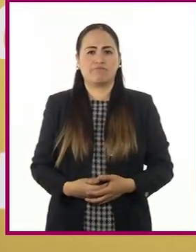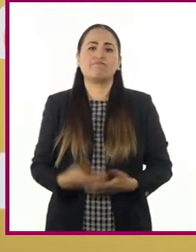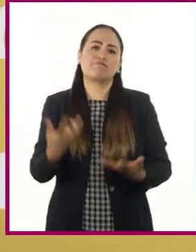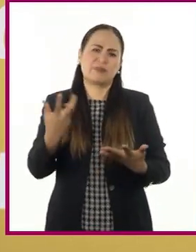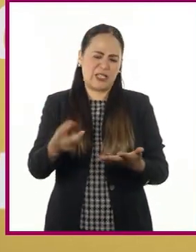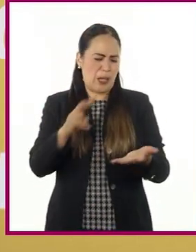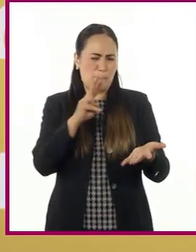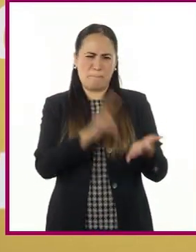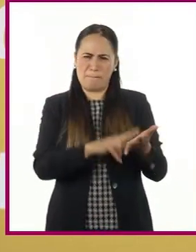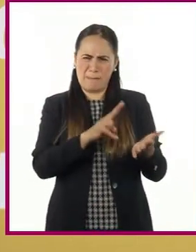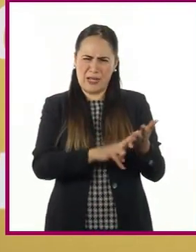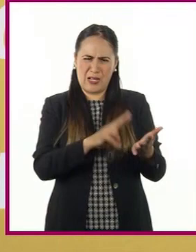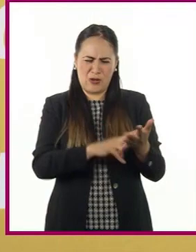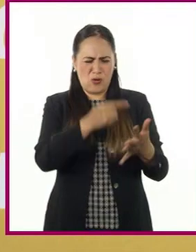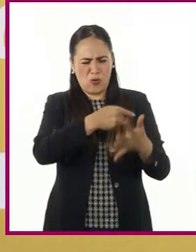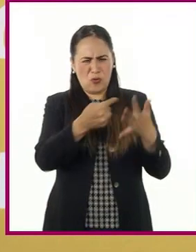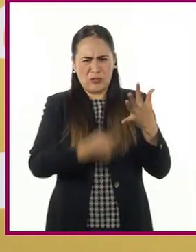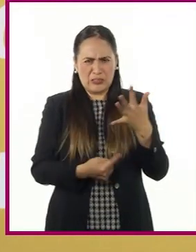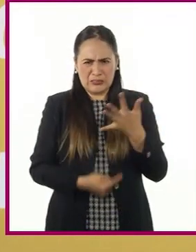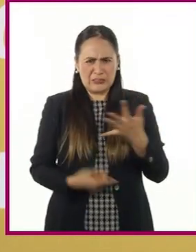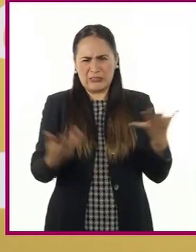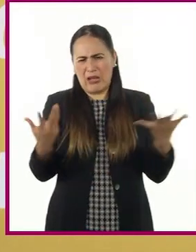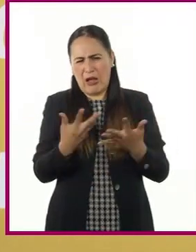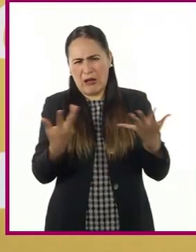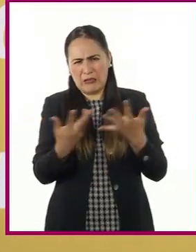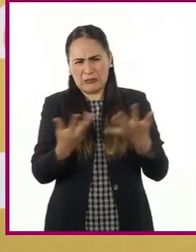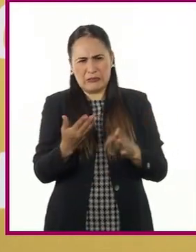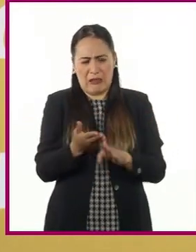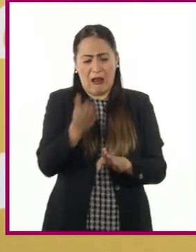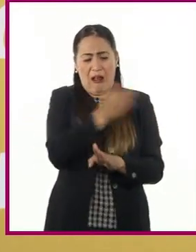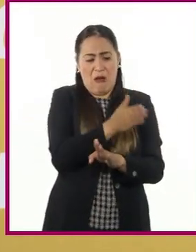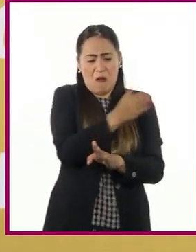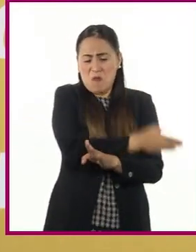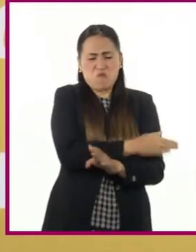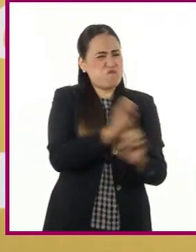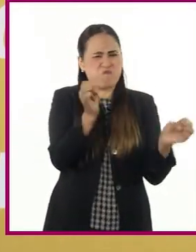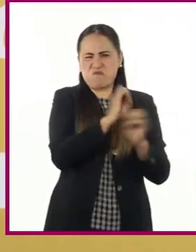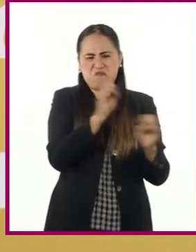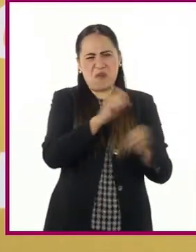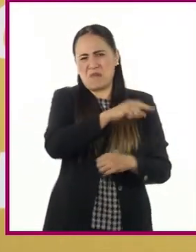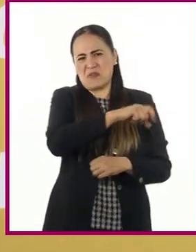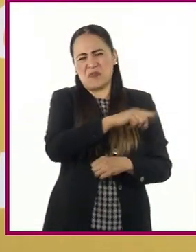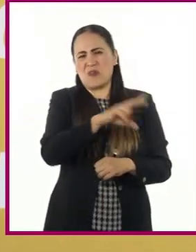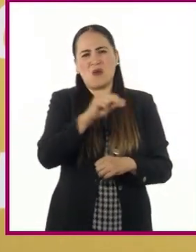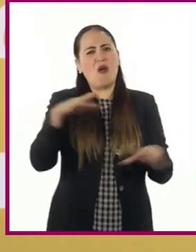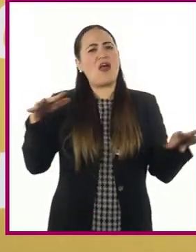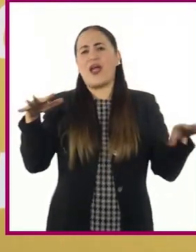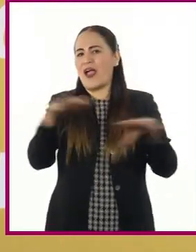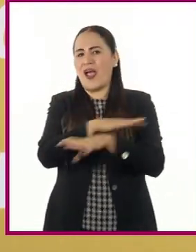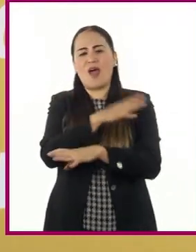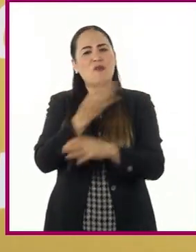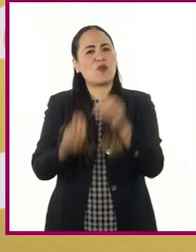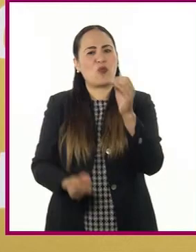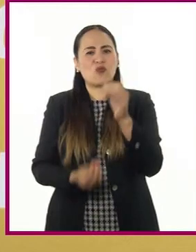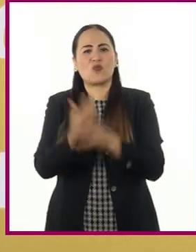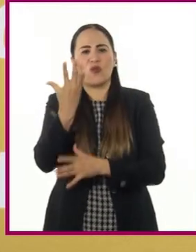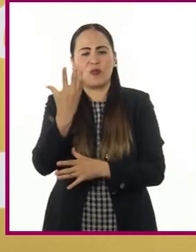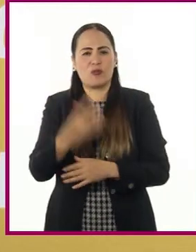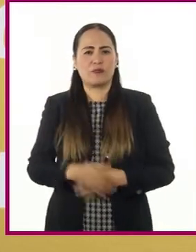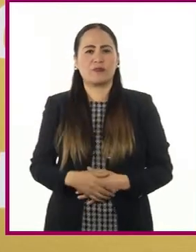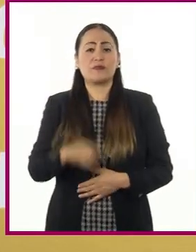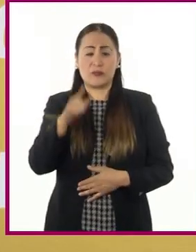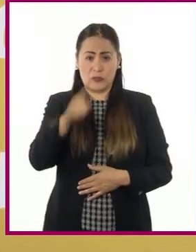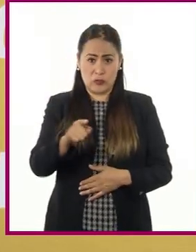los valores, las producciones estéticas anteriores y la tradición literaria. ¿Puedes leer